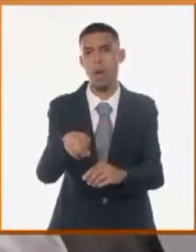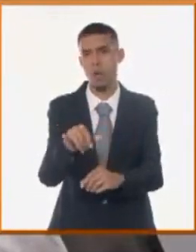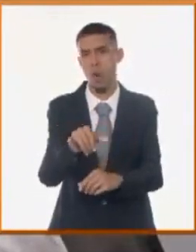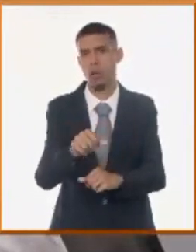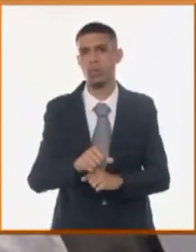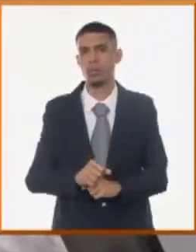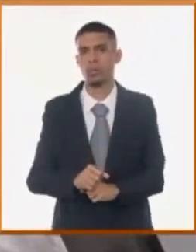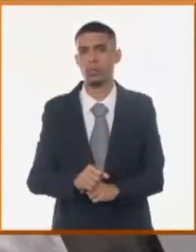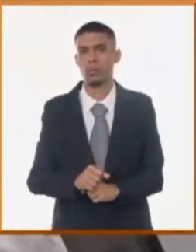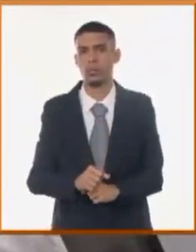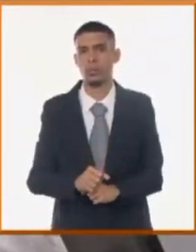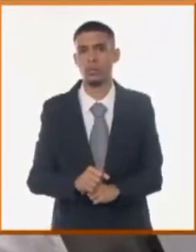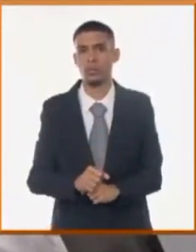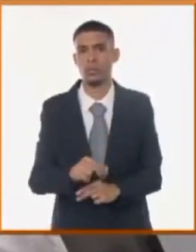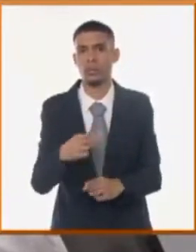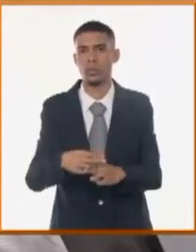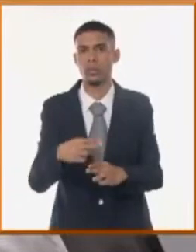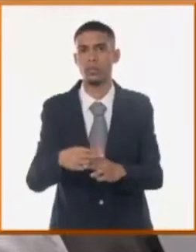Servisoft.